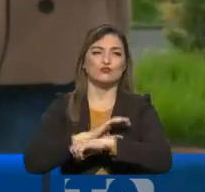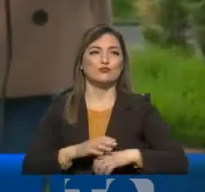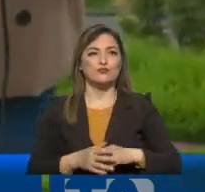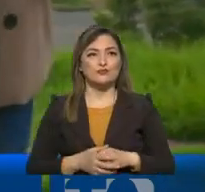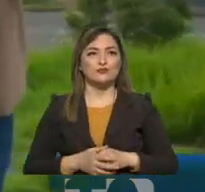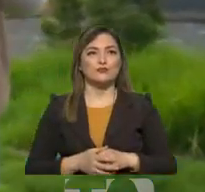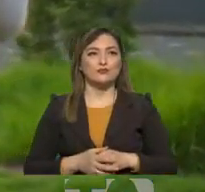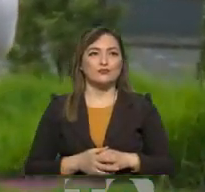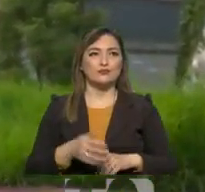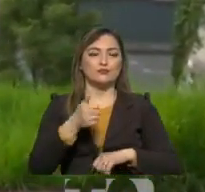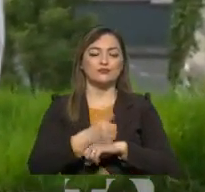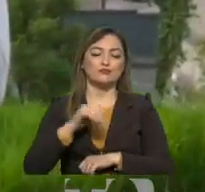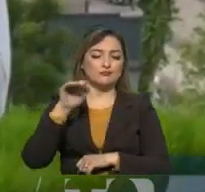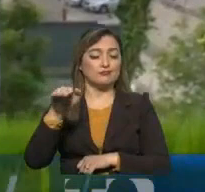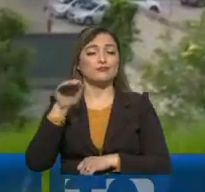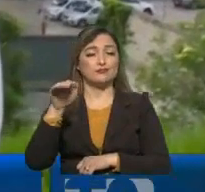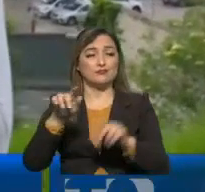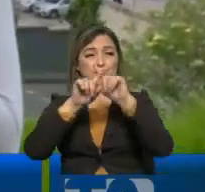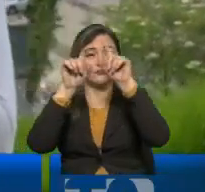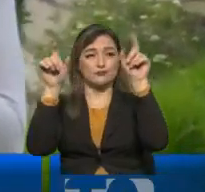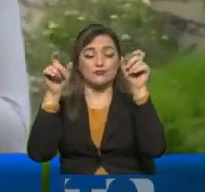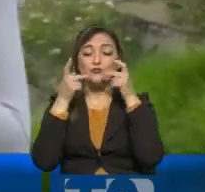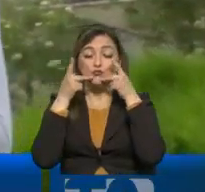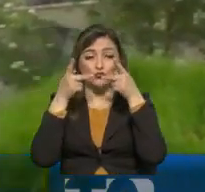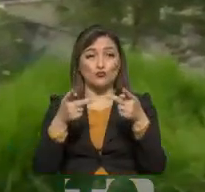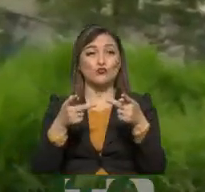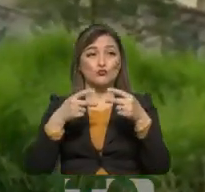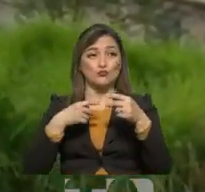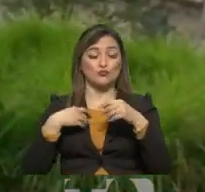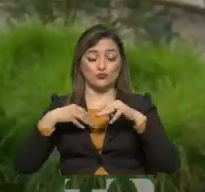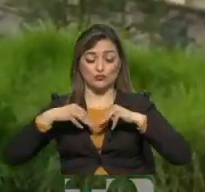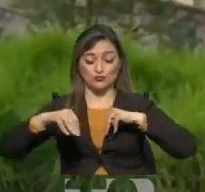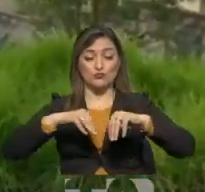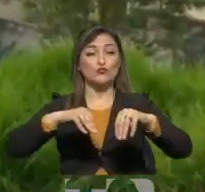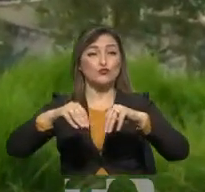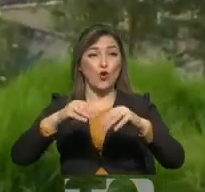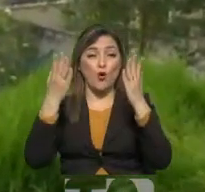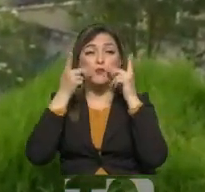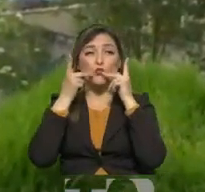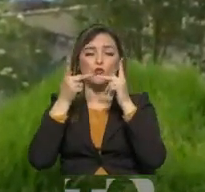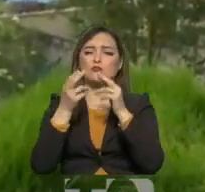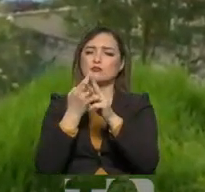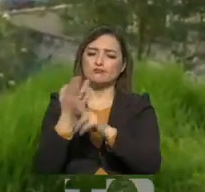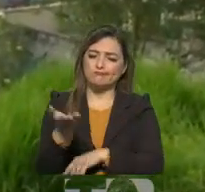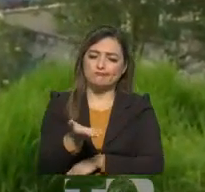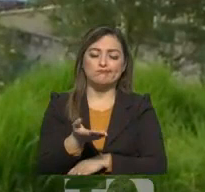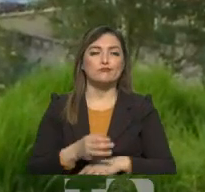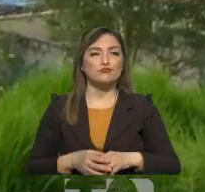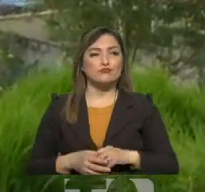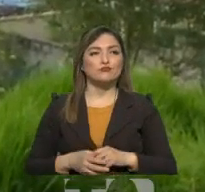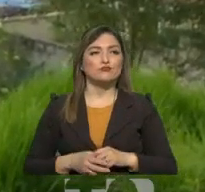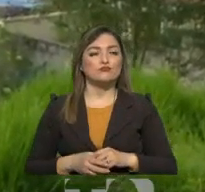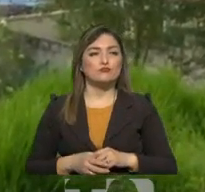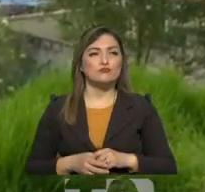Pinar Alto. Hacemos un llamado a las autoridades de la empresa pública metropolitana de movilidad y obras públicas para que respondan a este